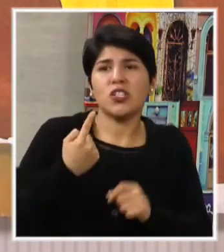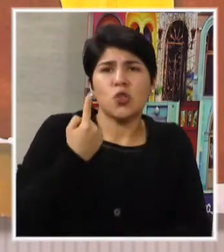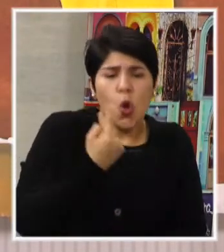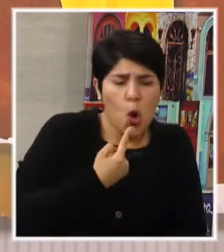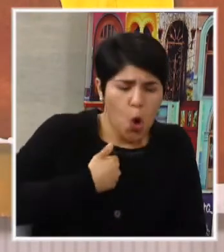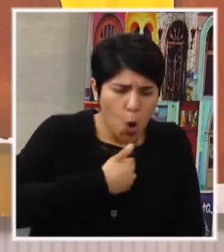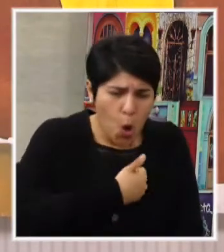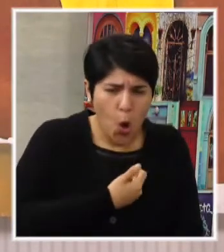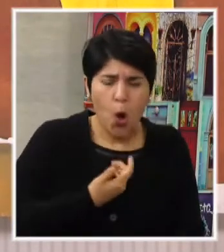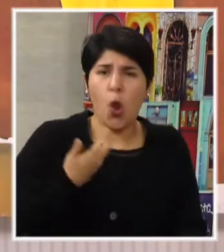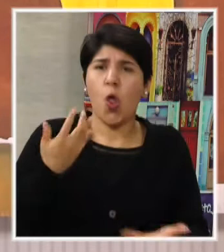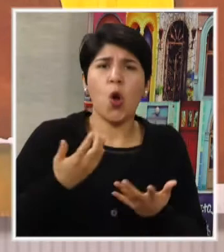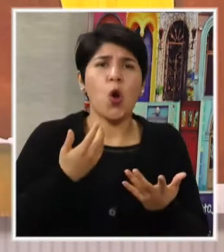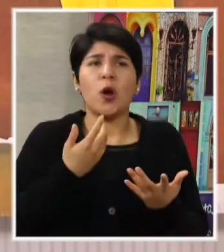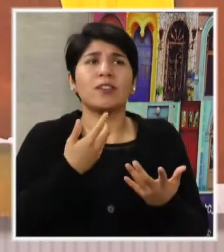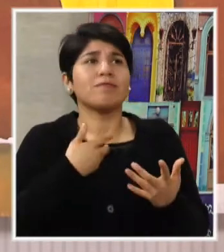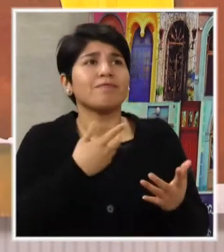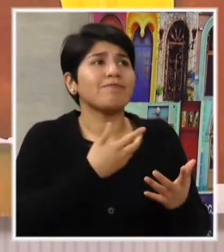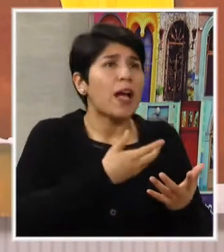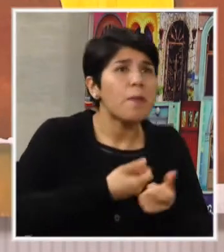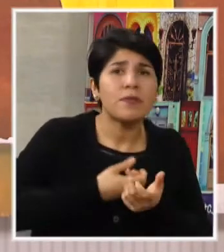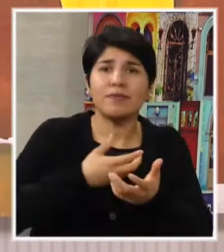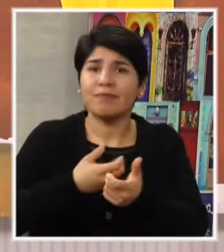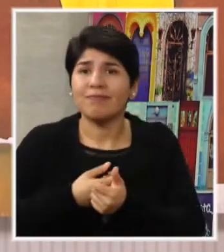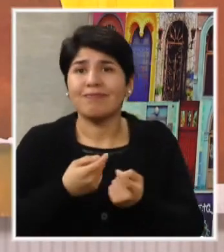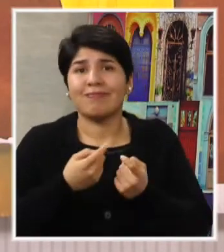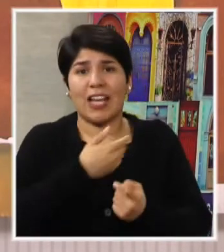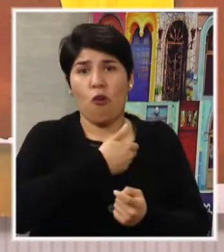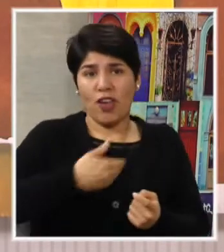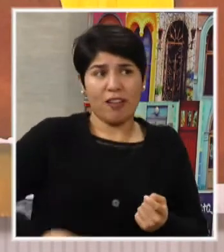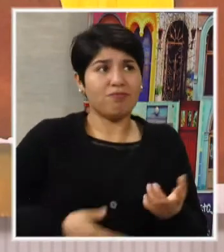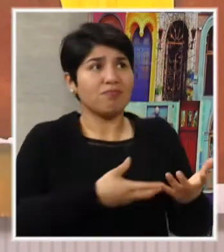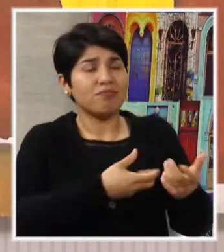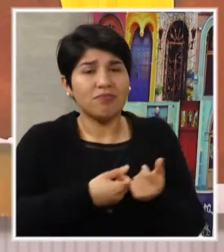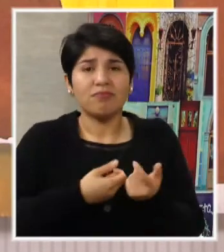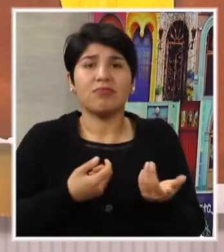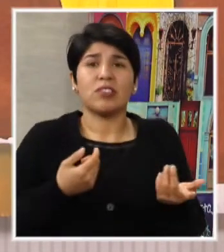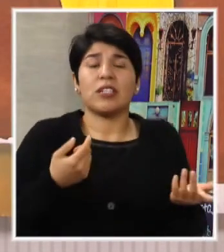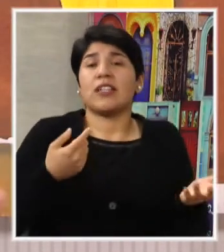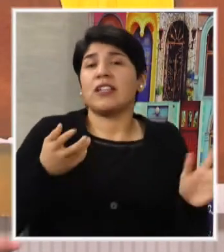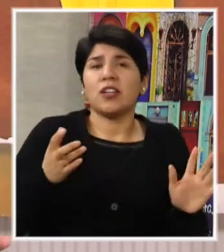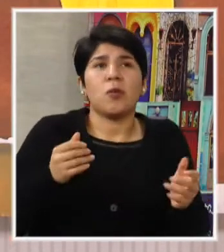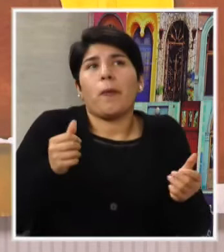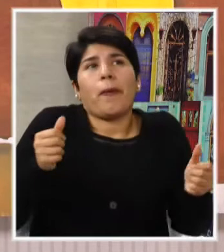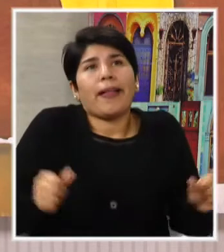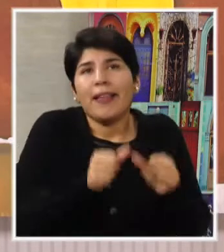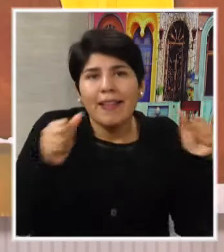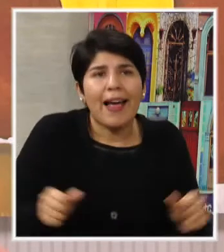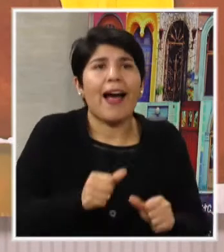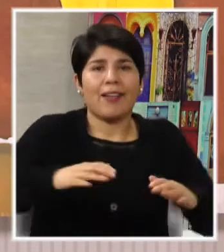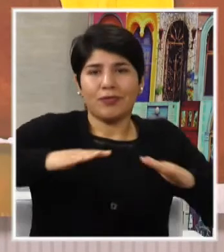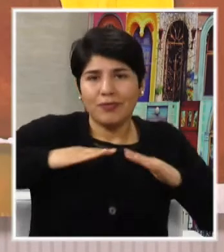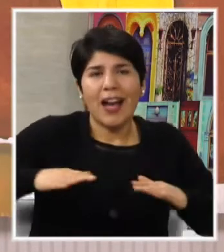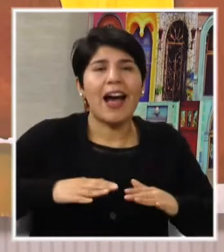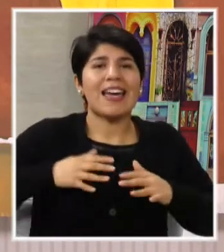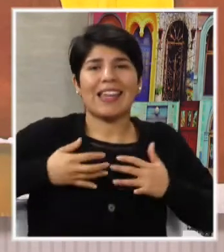que necesitan que el estado llegue para suministrarles algún tipo de acción bueno estamos hablando de actividades físicas actividades